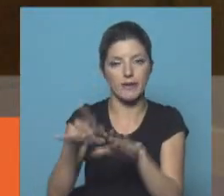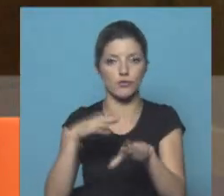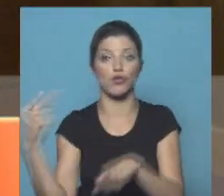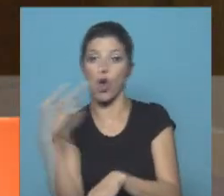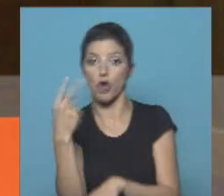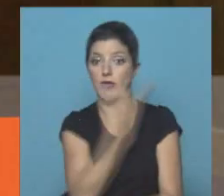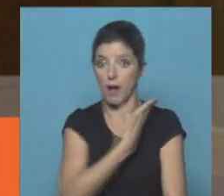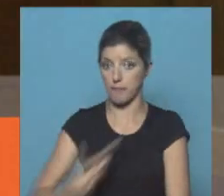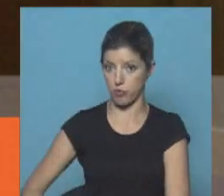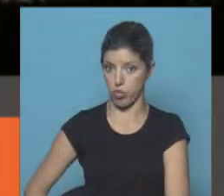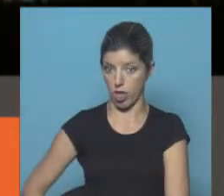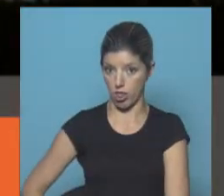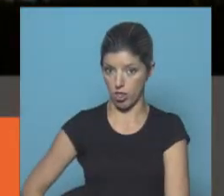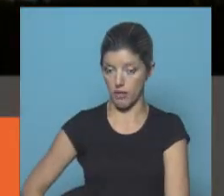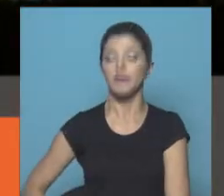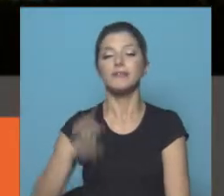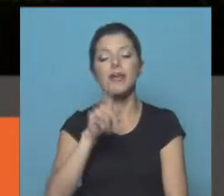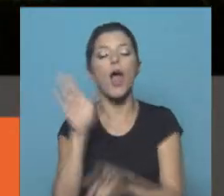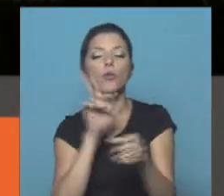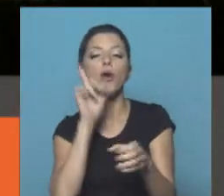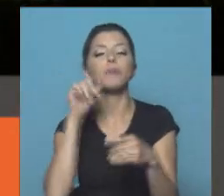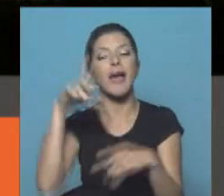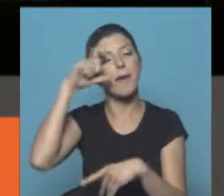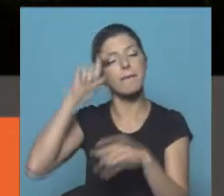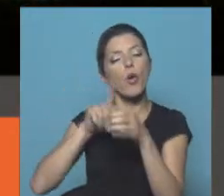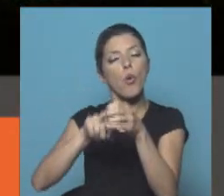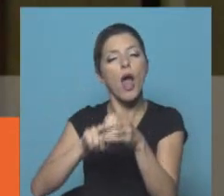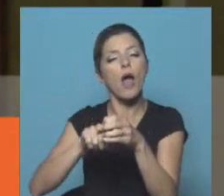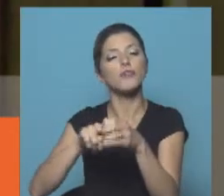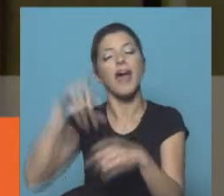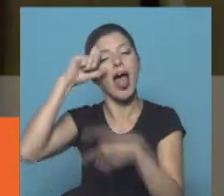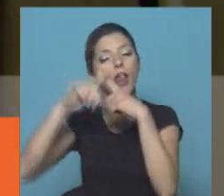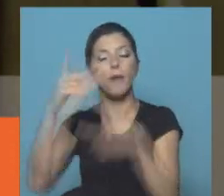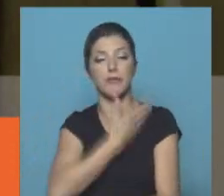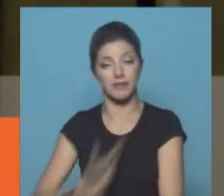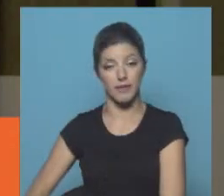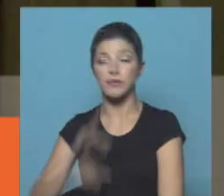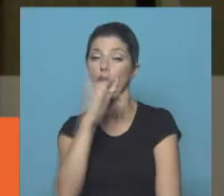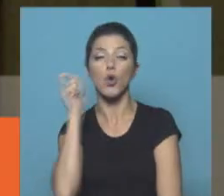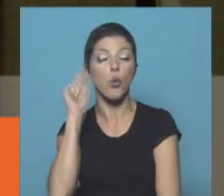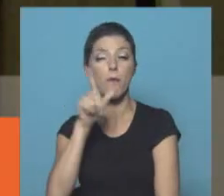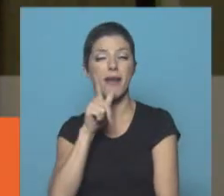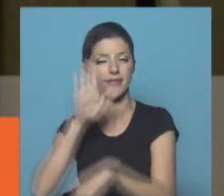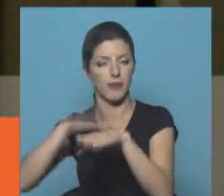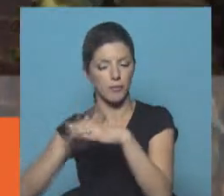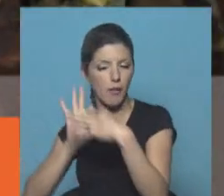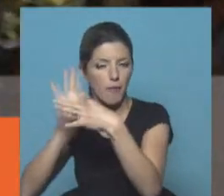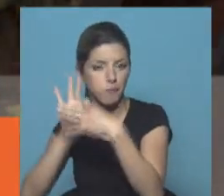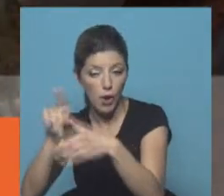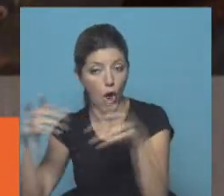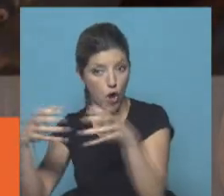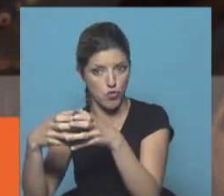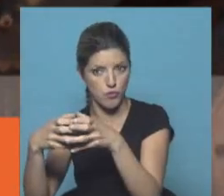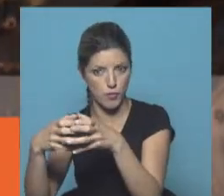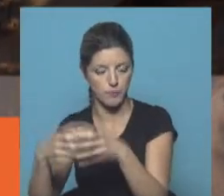Ejecutivo, acusando a sectores vinculados al expresidente Fernando Lugo de ser el brazo político de los insurgentes. Una